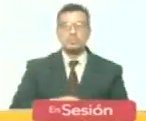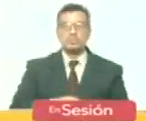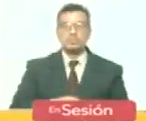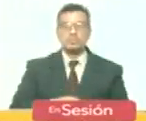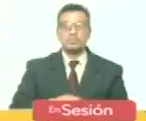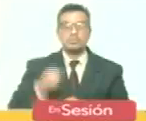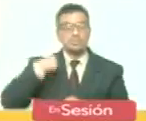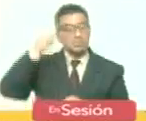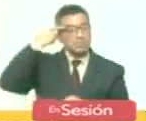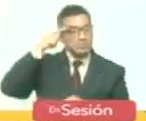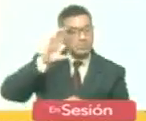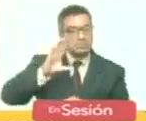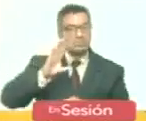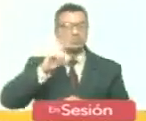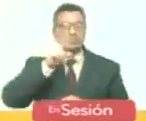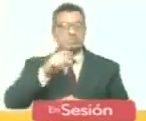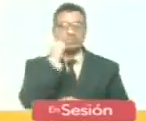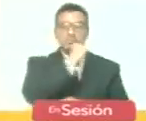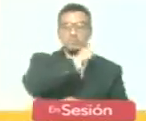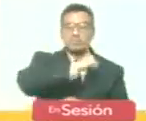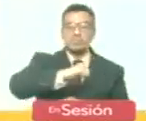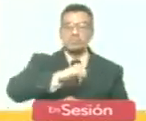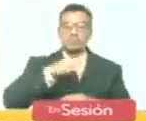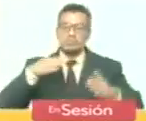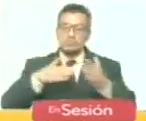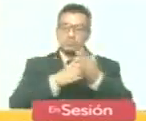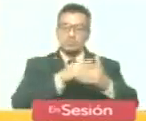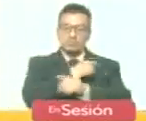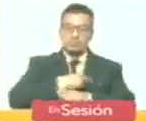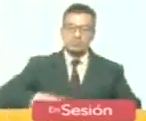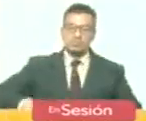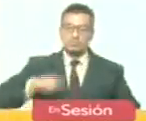Todavía hoy es un presunto atentado en contra de Maduro.